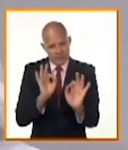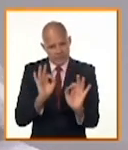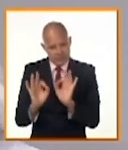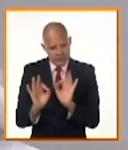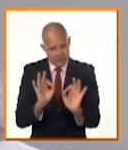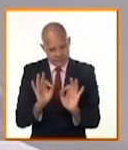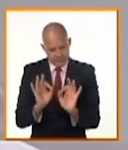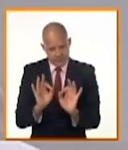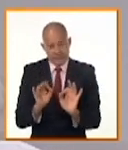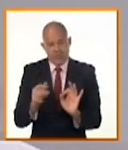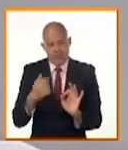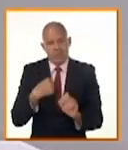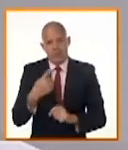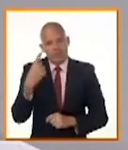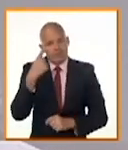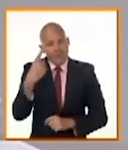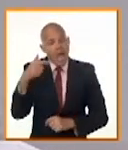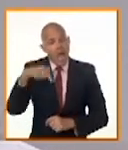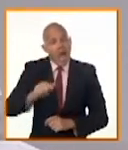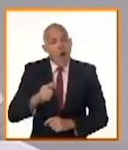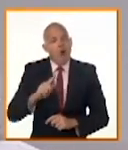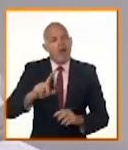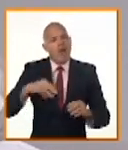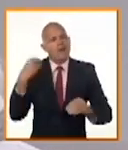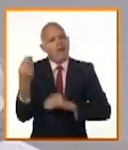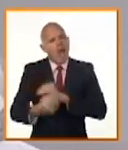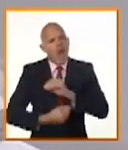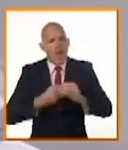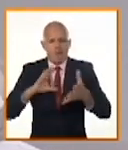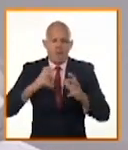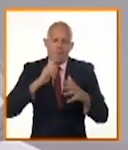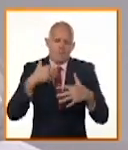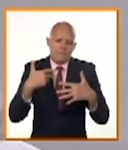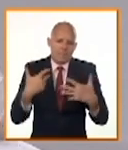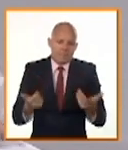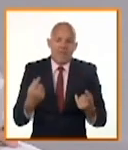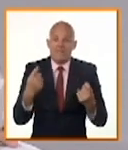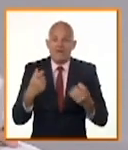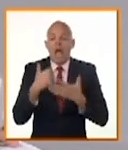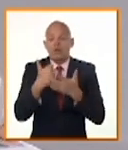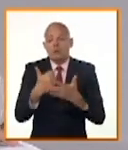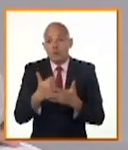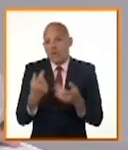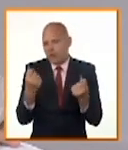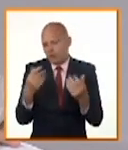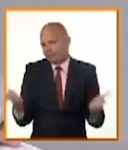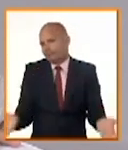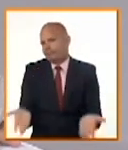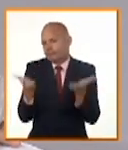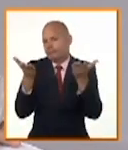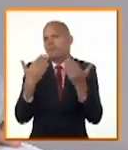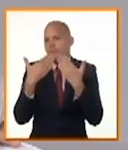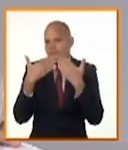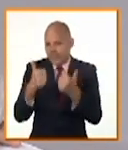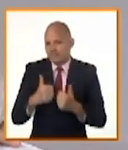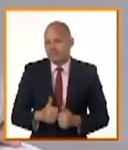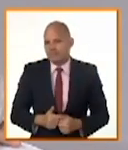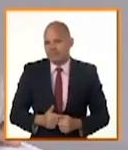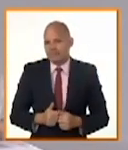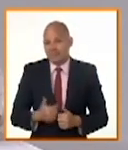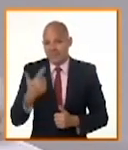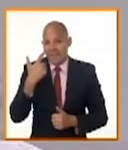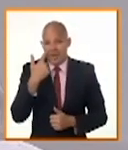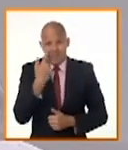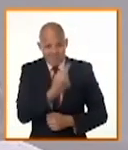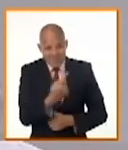es avanzar en este proceso es un proceso necesario como ha explicado el ministro no voy a volver a reiterarlo pero lo que lo que lo que la indisciplina esa que que se está viendo